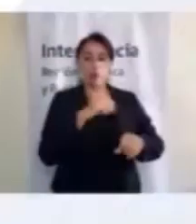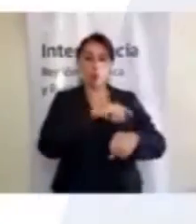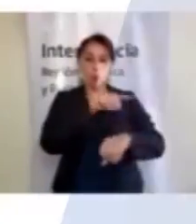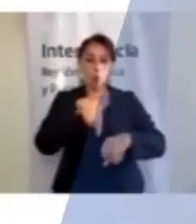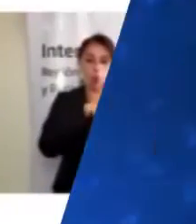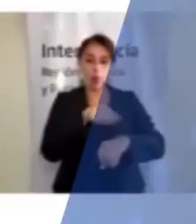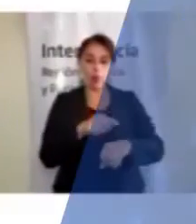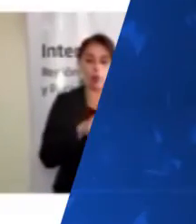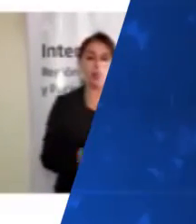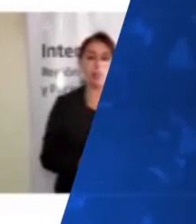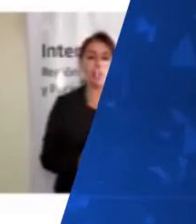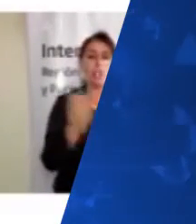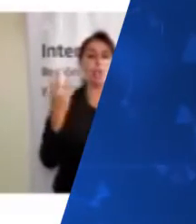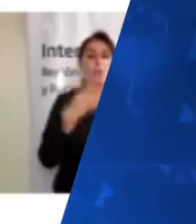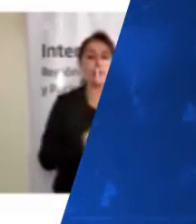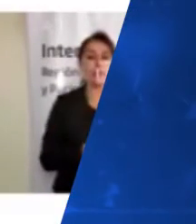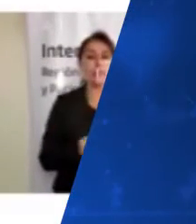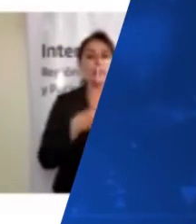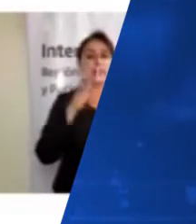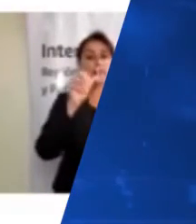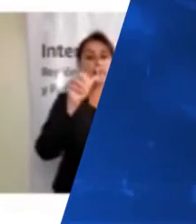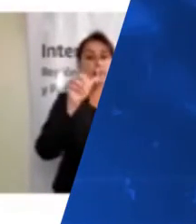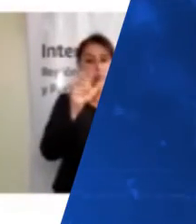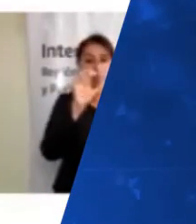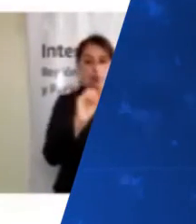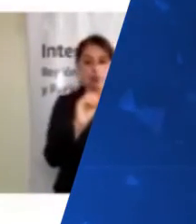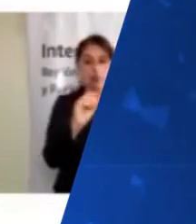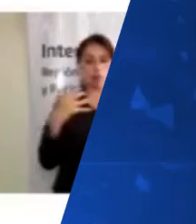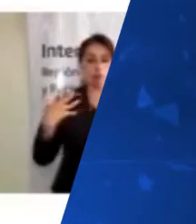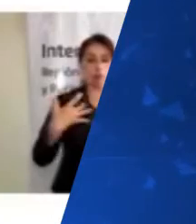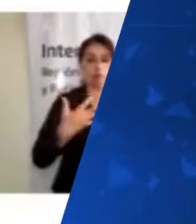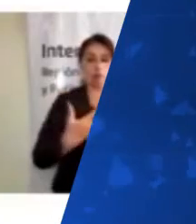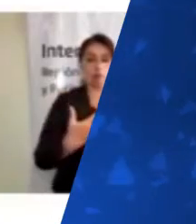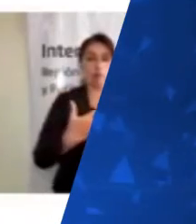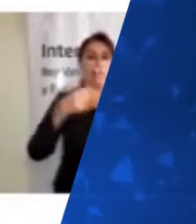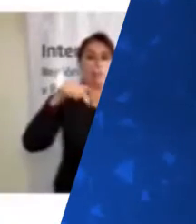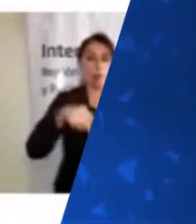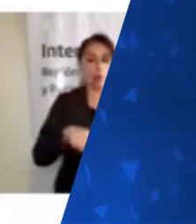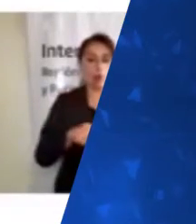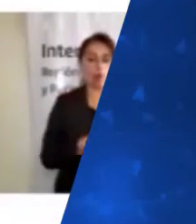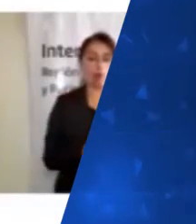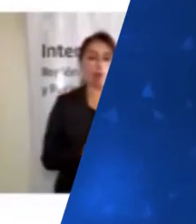total de contagiados superó las 4.000 personas en la región.